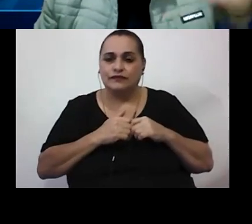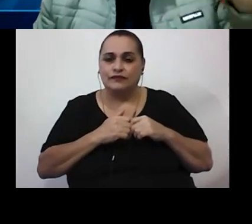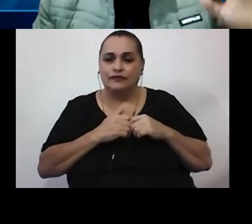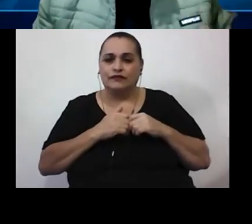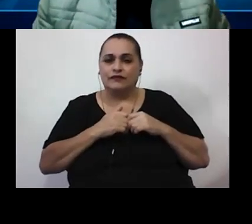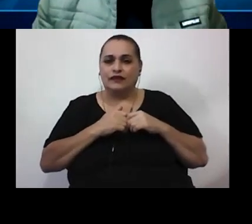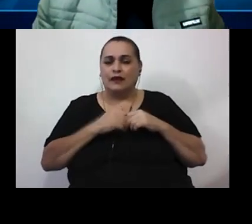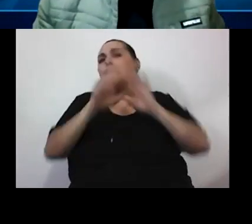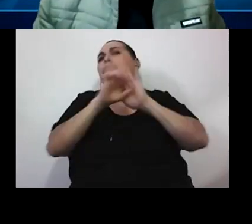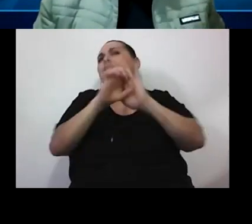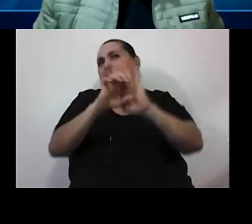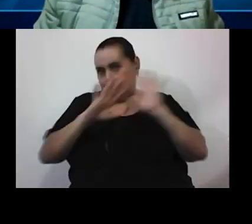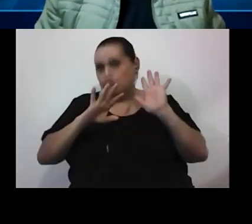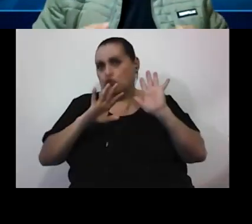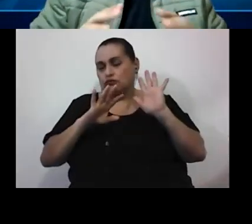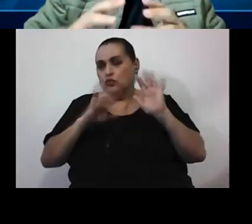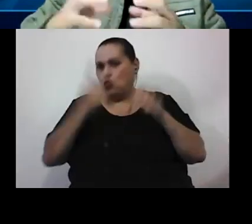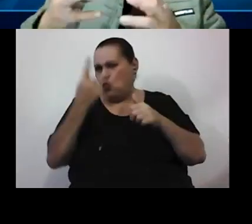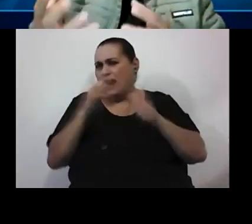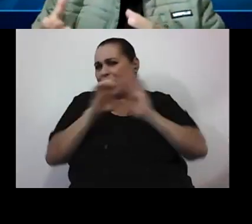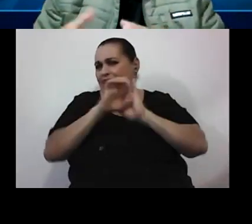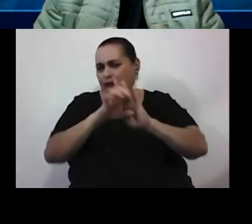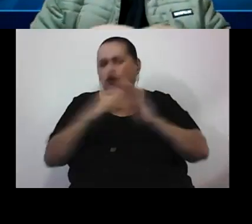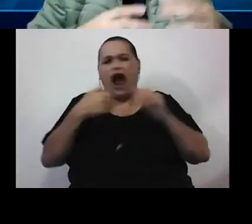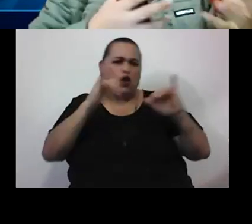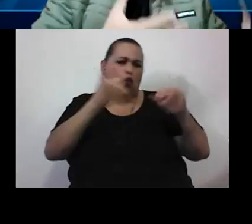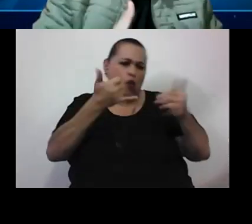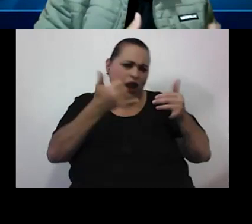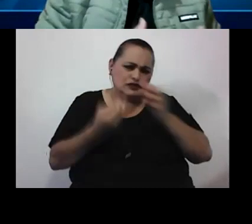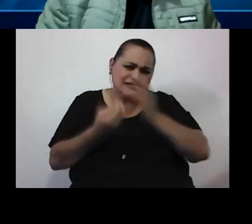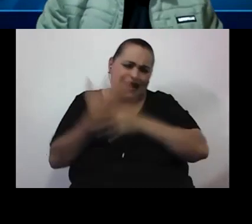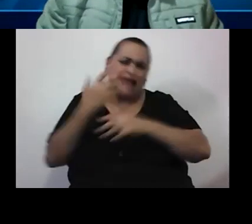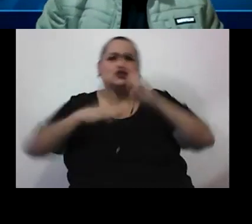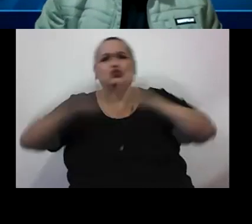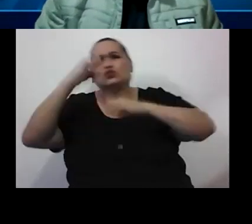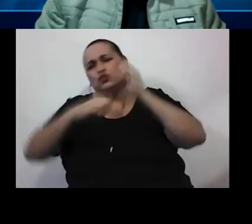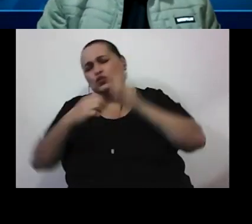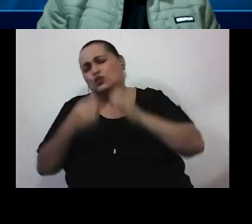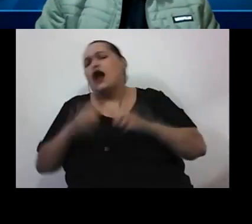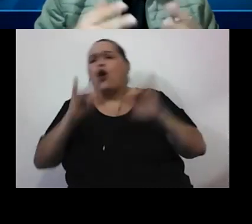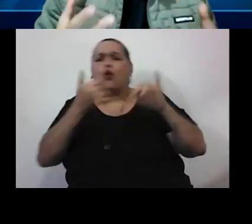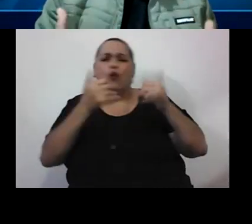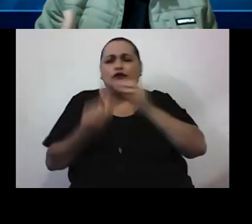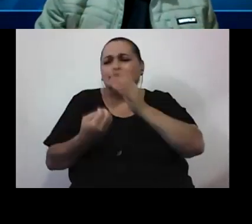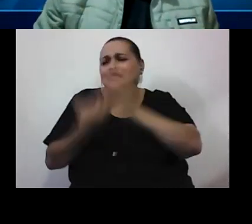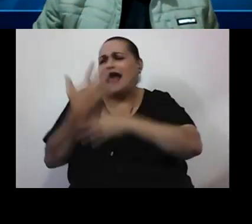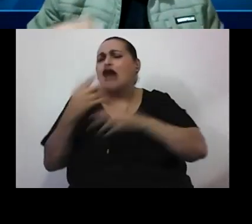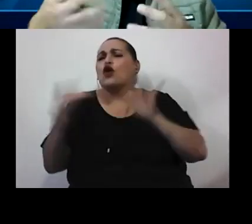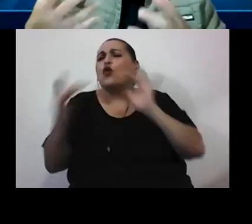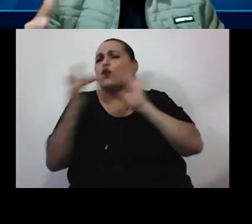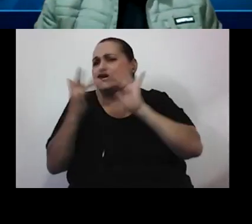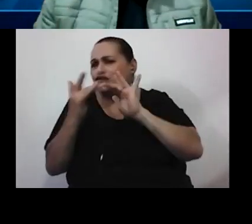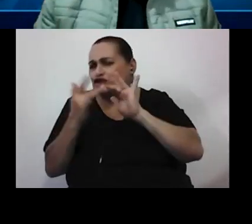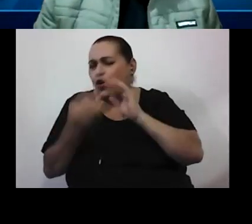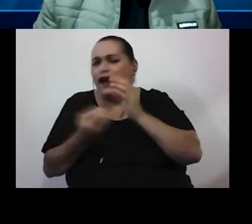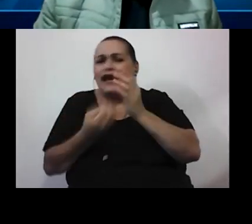Para poner un ejemplo, ¿verdad? Porque hay juegos para crear estructura, hay juegos para crear conexión, hay juegos para crear cuidado, hay